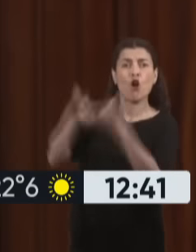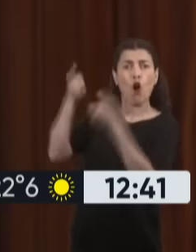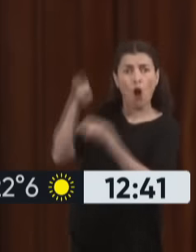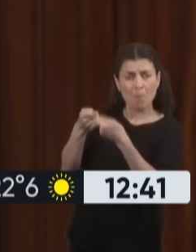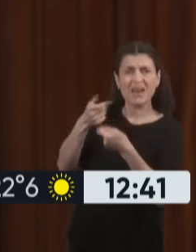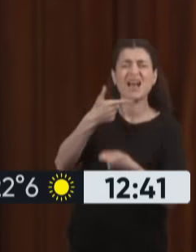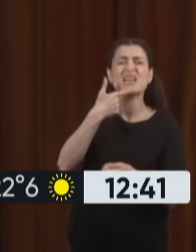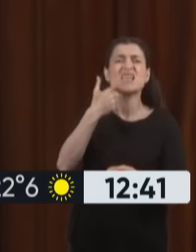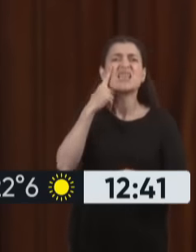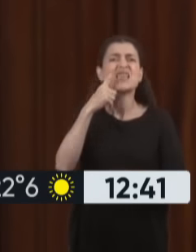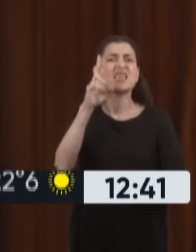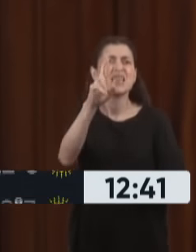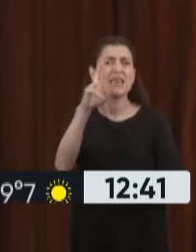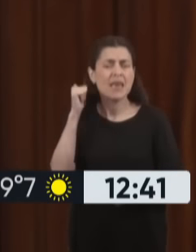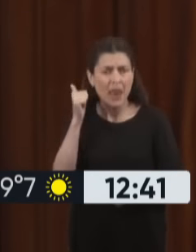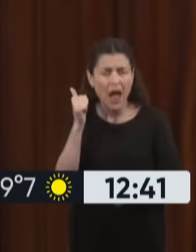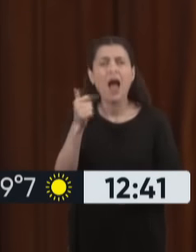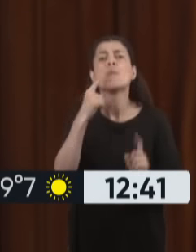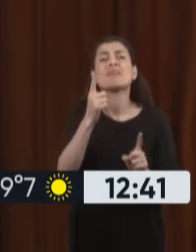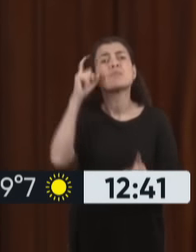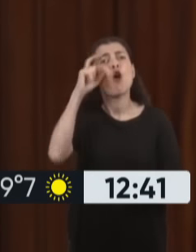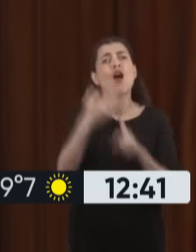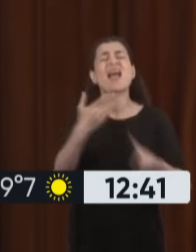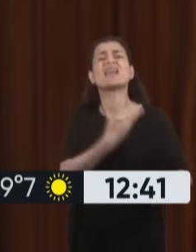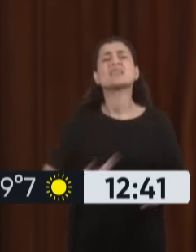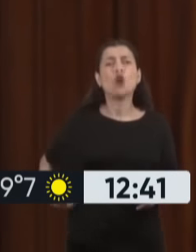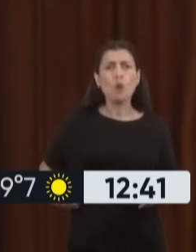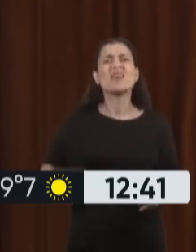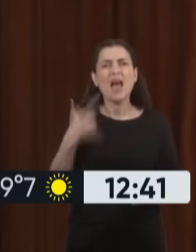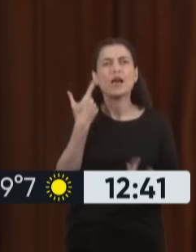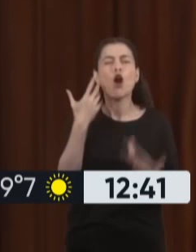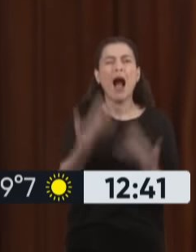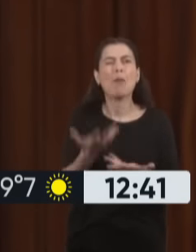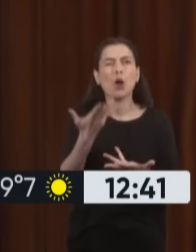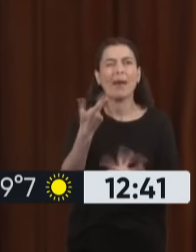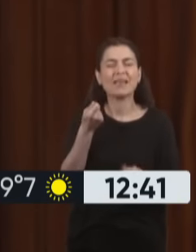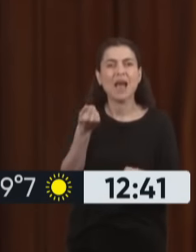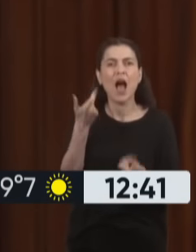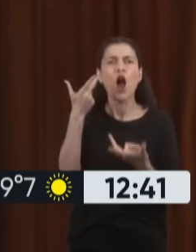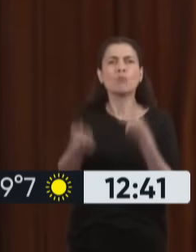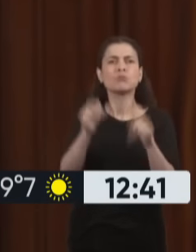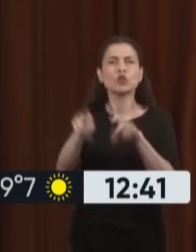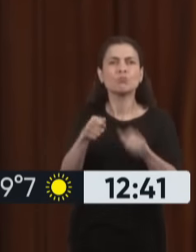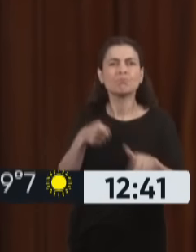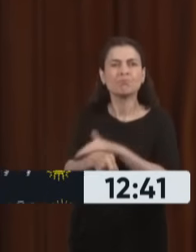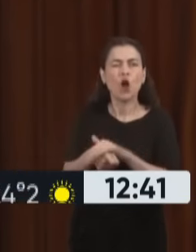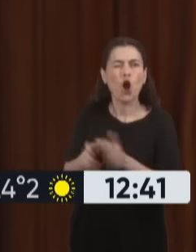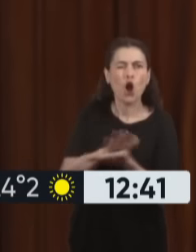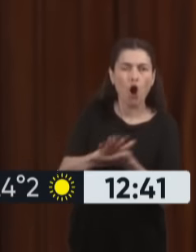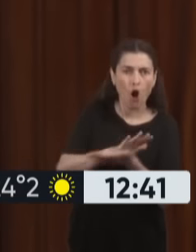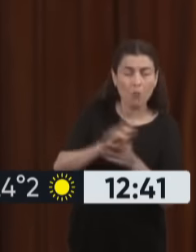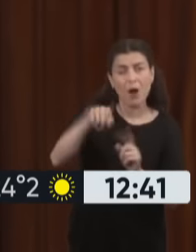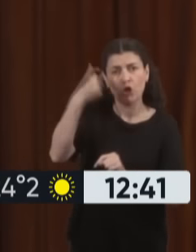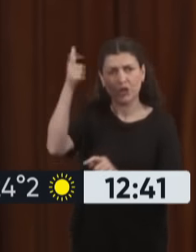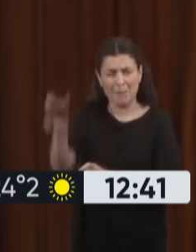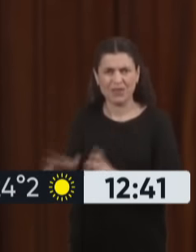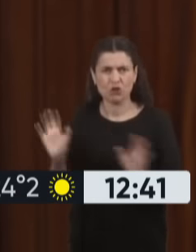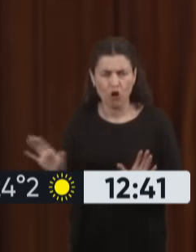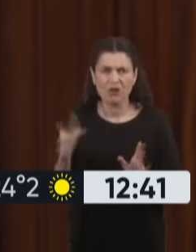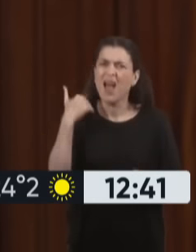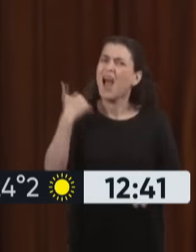era un mecanismo explotado por la gestión anterior para cobrar coimas a importadores. En la nueva Argentina ya nadie tiene